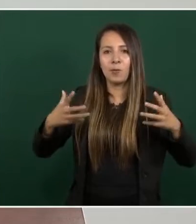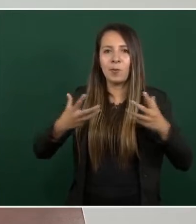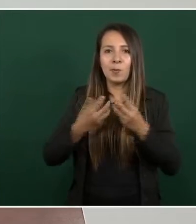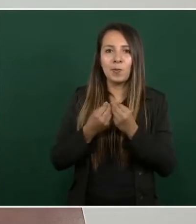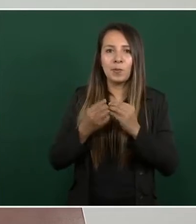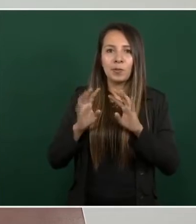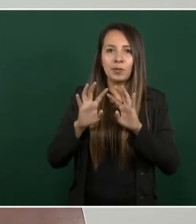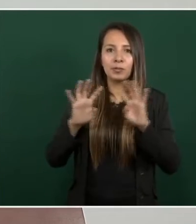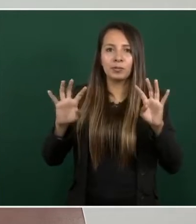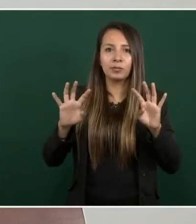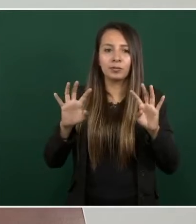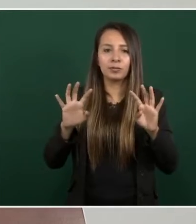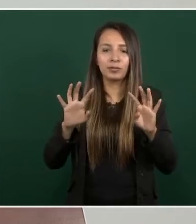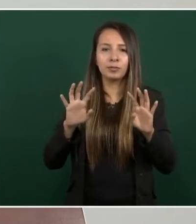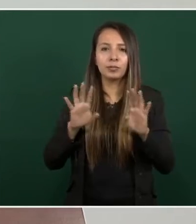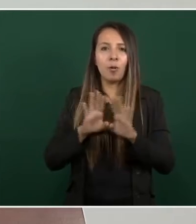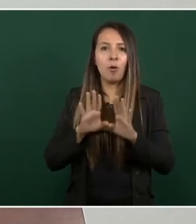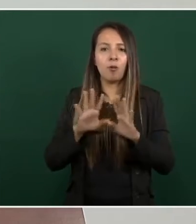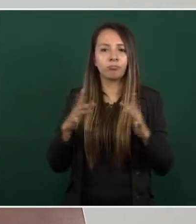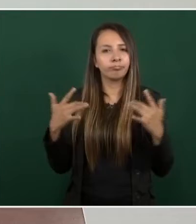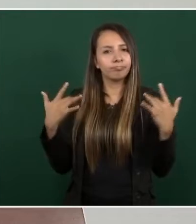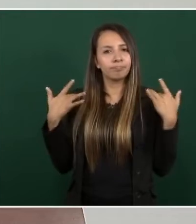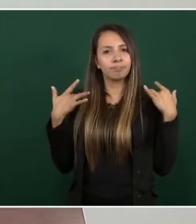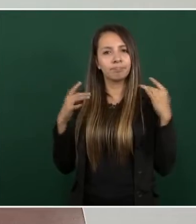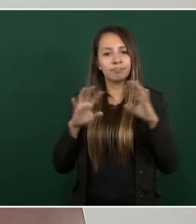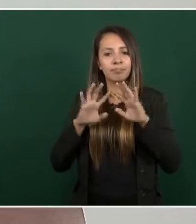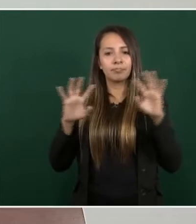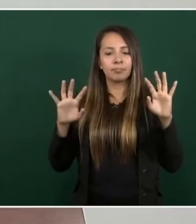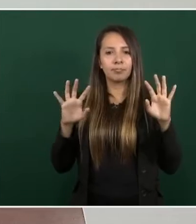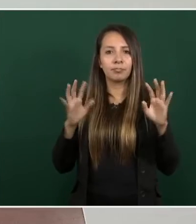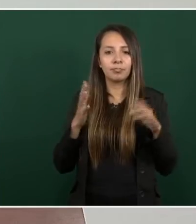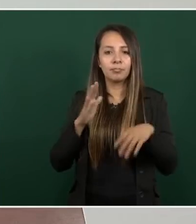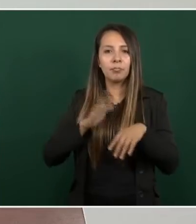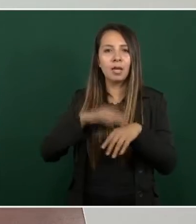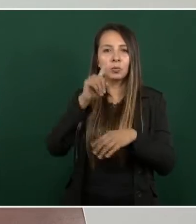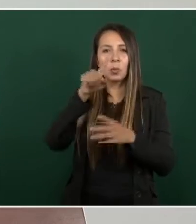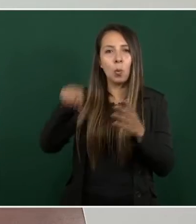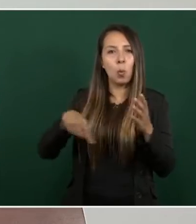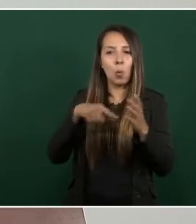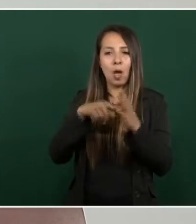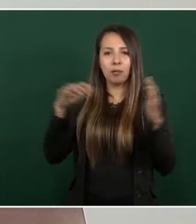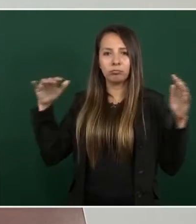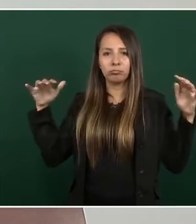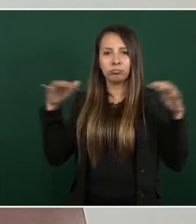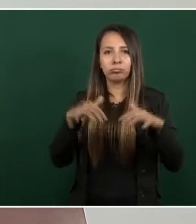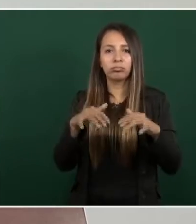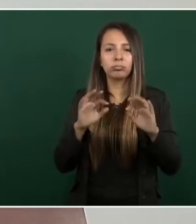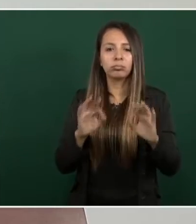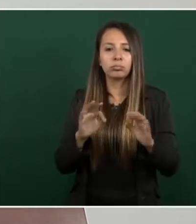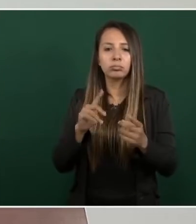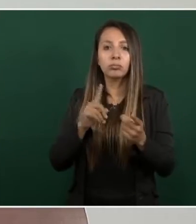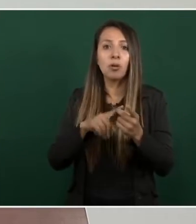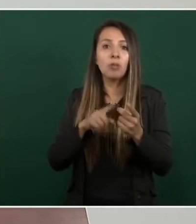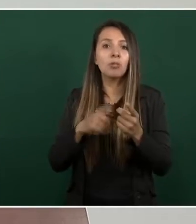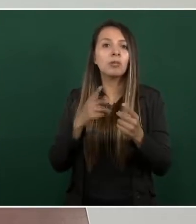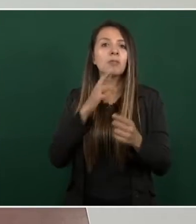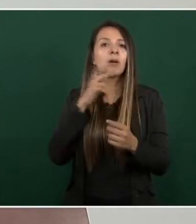lugar neutral. Pues, ¿cuál es el lugar más neutral? El Palacio Nacional.